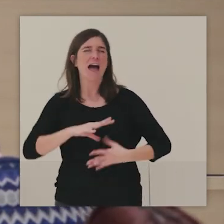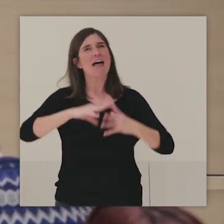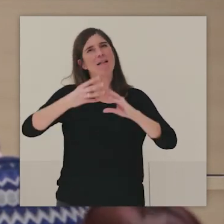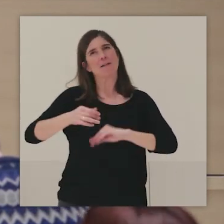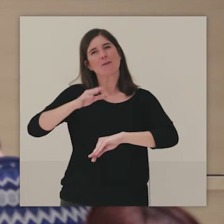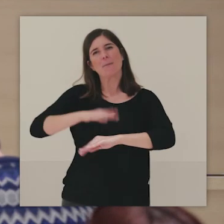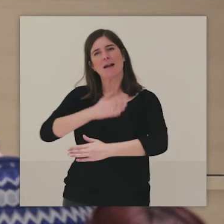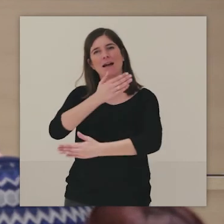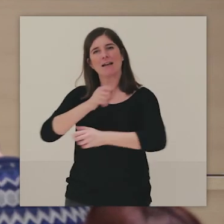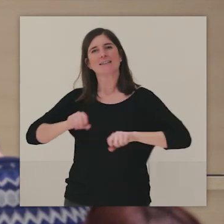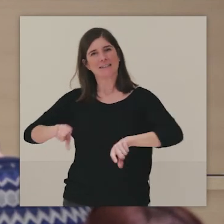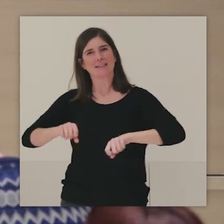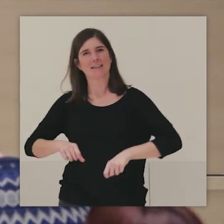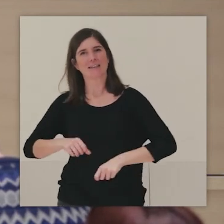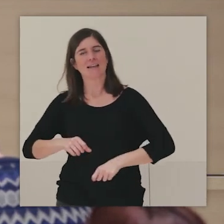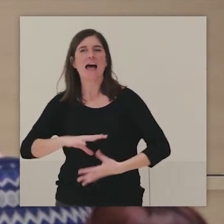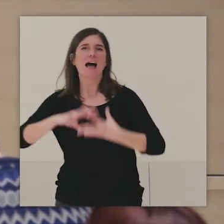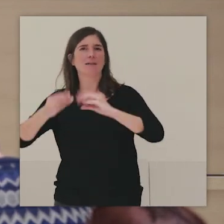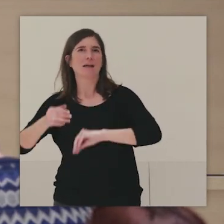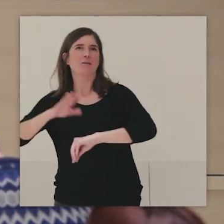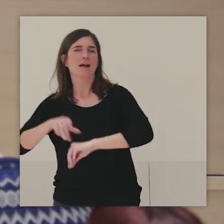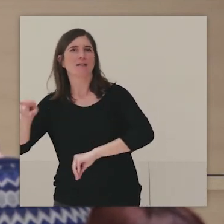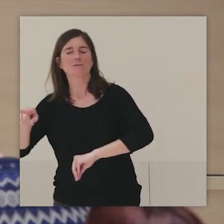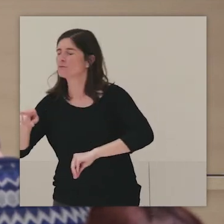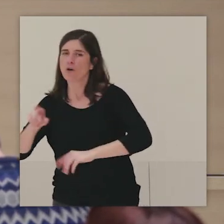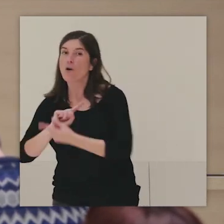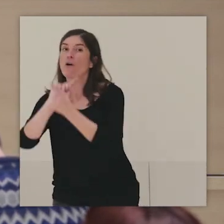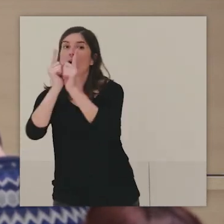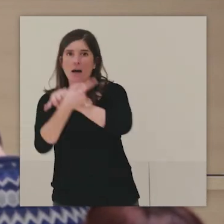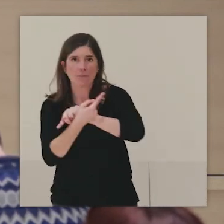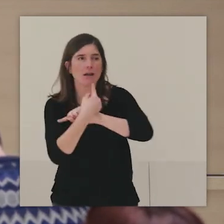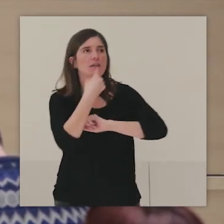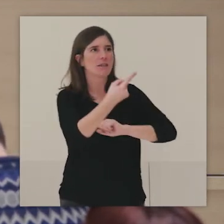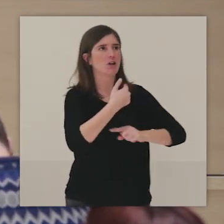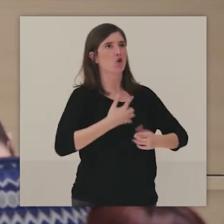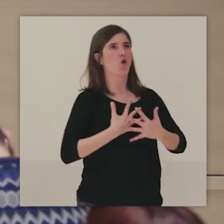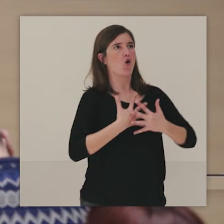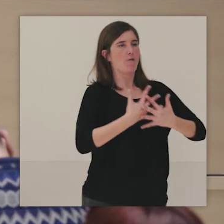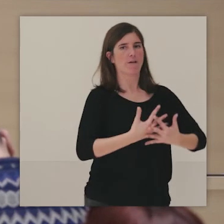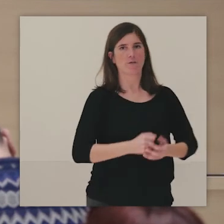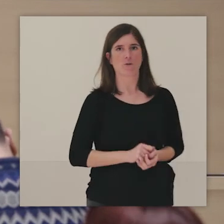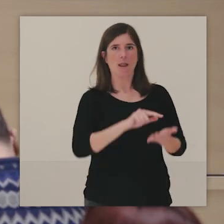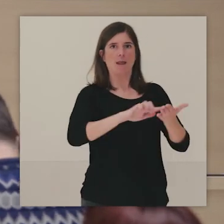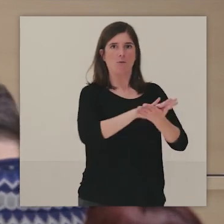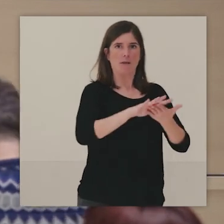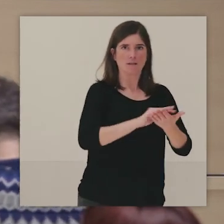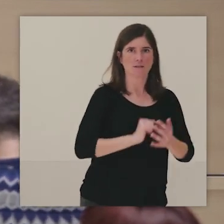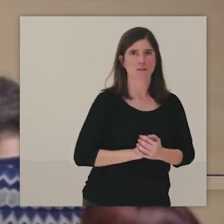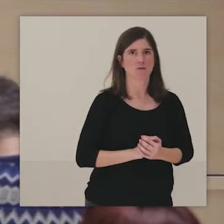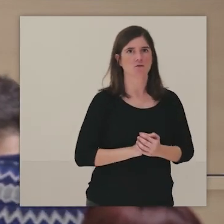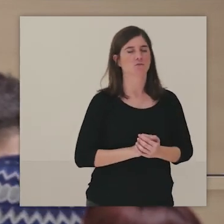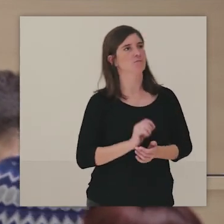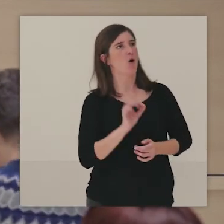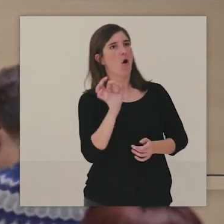para personas con discapacidad física, porque es que la diversidad es enorme. Entonces, desde fuera parece, no, una